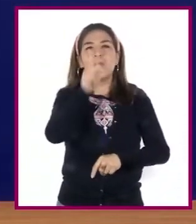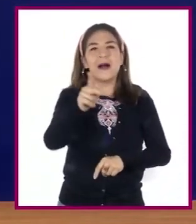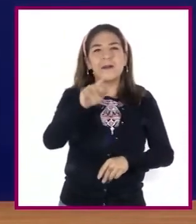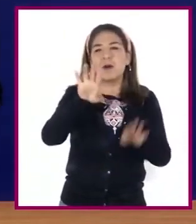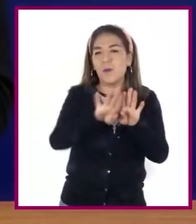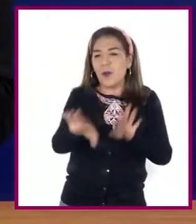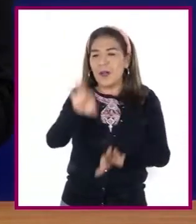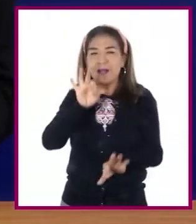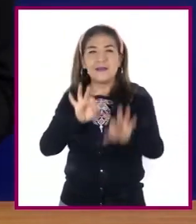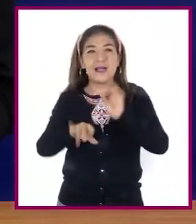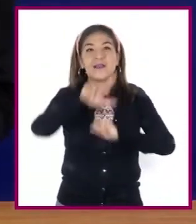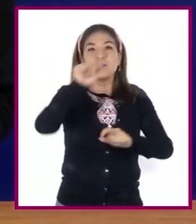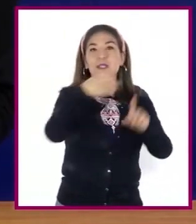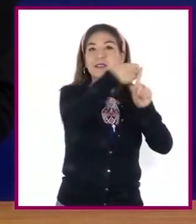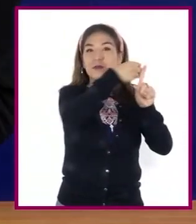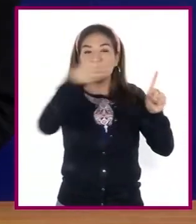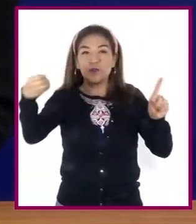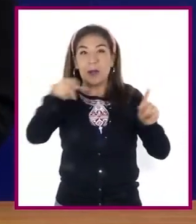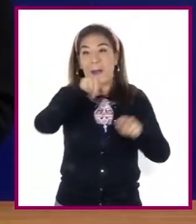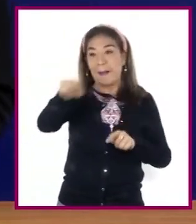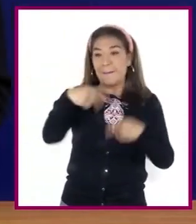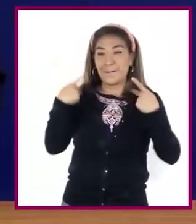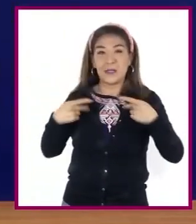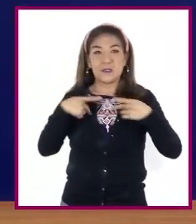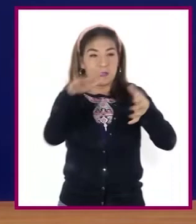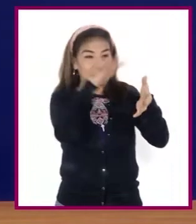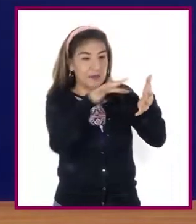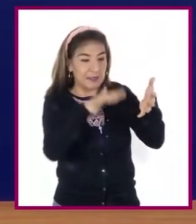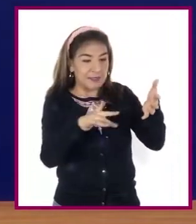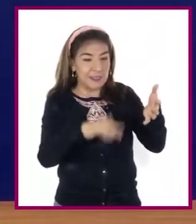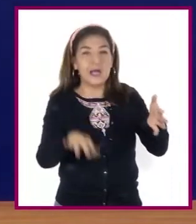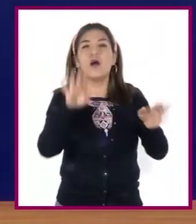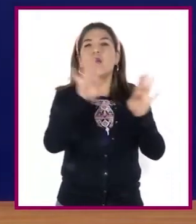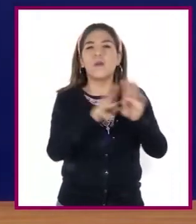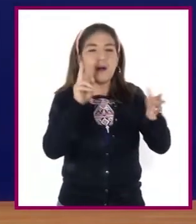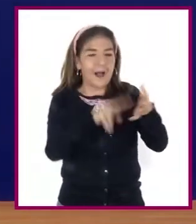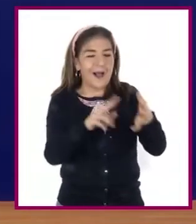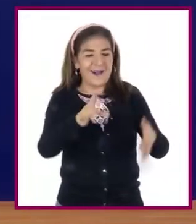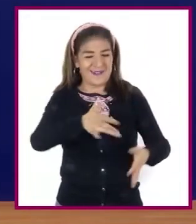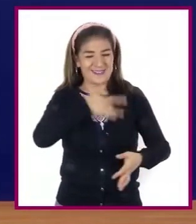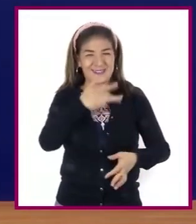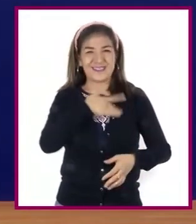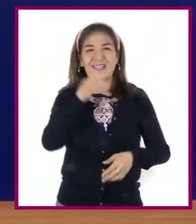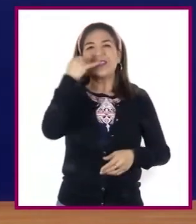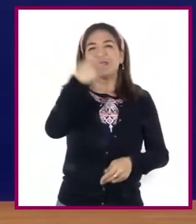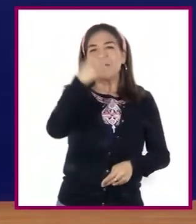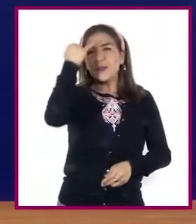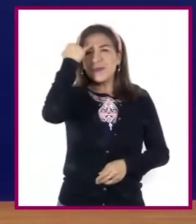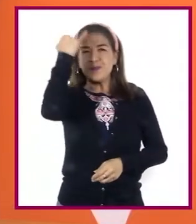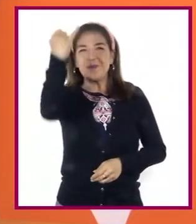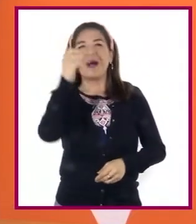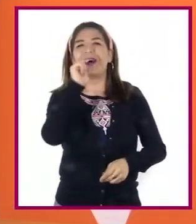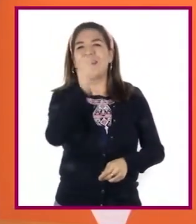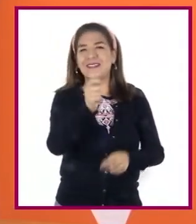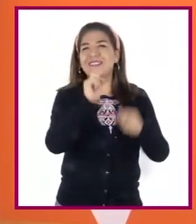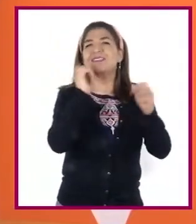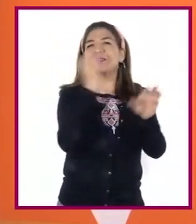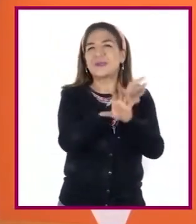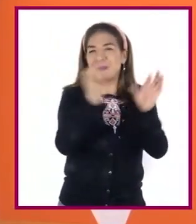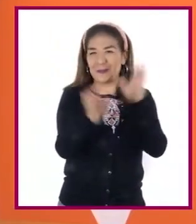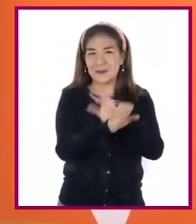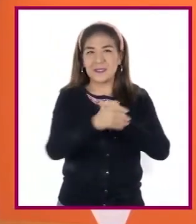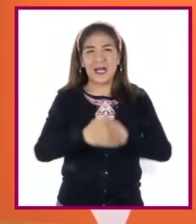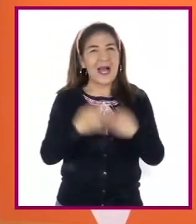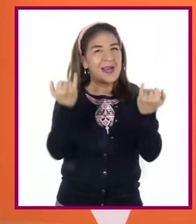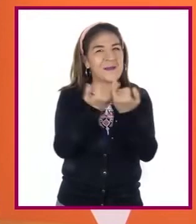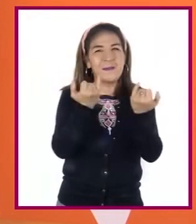y ordenarlas para que quien nos lee o nos escucha sea capaz de sentir o imaginar algo. Es como